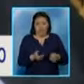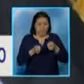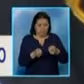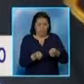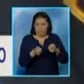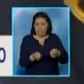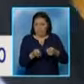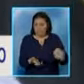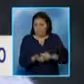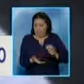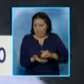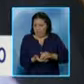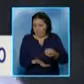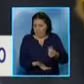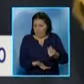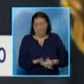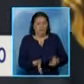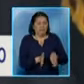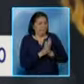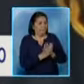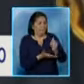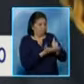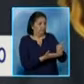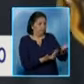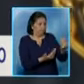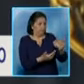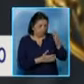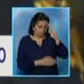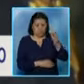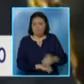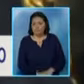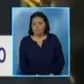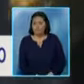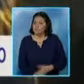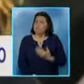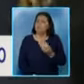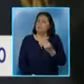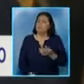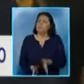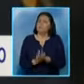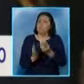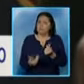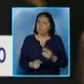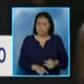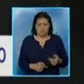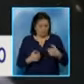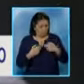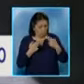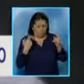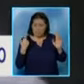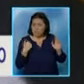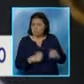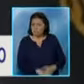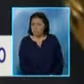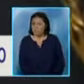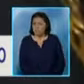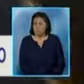insistencia por más dinero, decidió pedir ayuda a la policía. ¿Ah, por qué estás extorsionando? Inocente, todo lo ¿Ah?